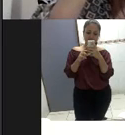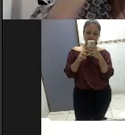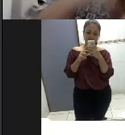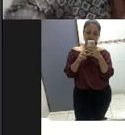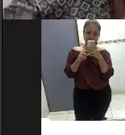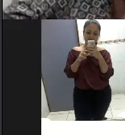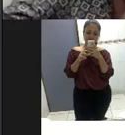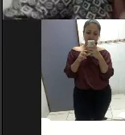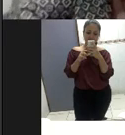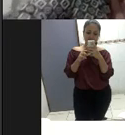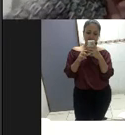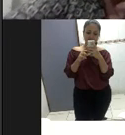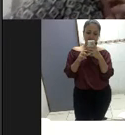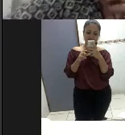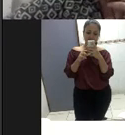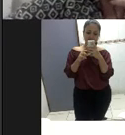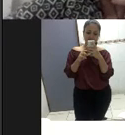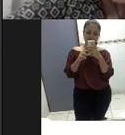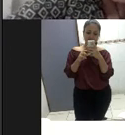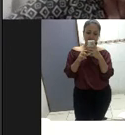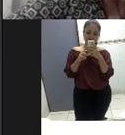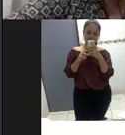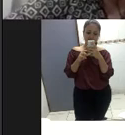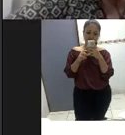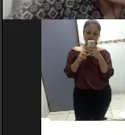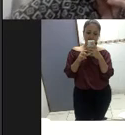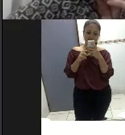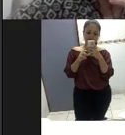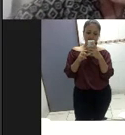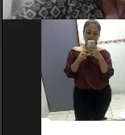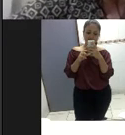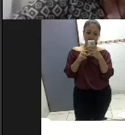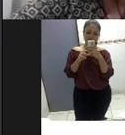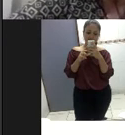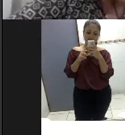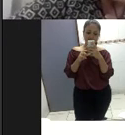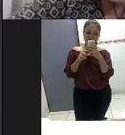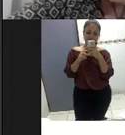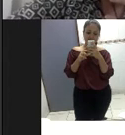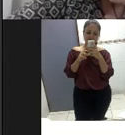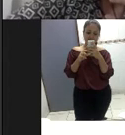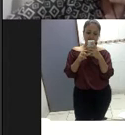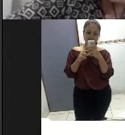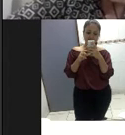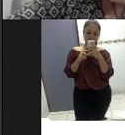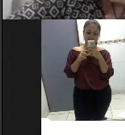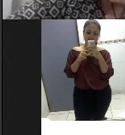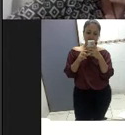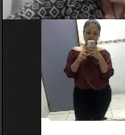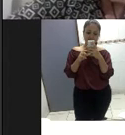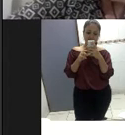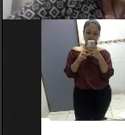Entonces, aquí está, vaya, la diferencia entre be going to y cómo se utiliza.